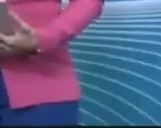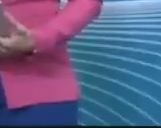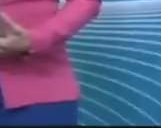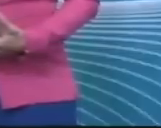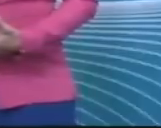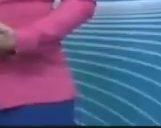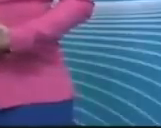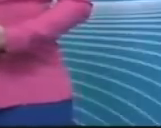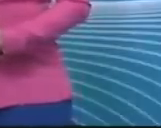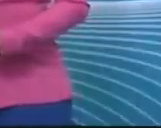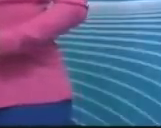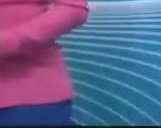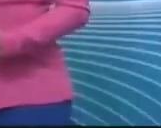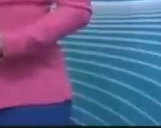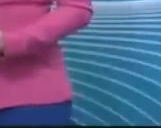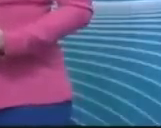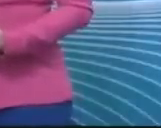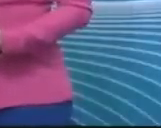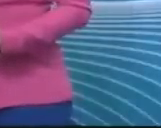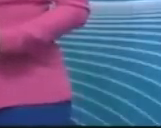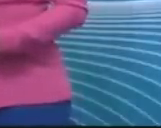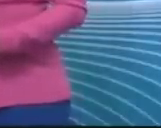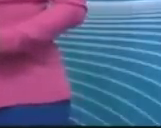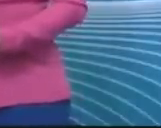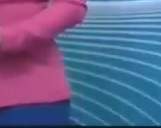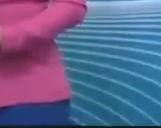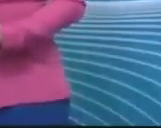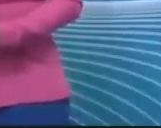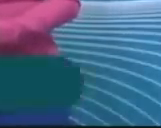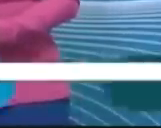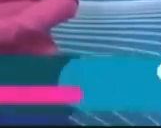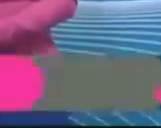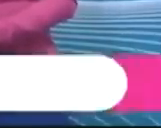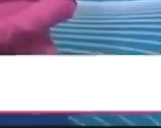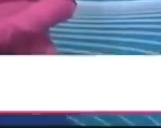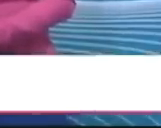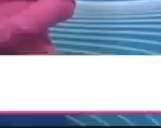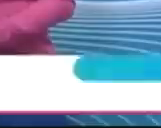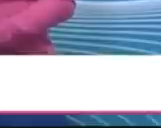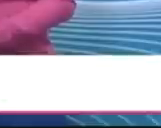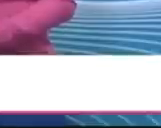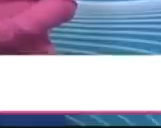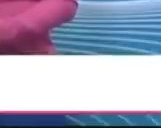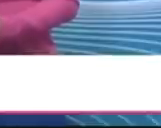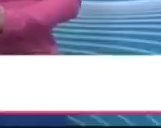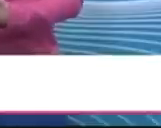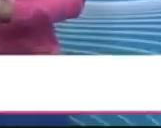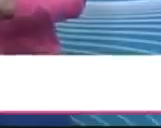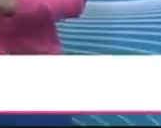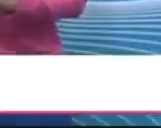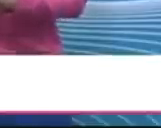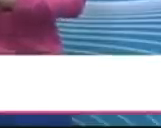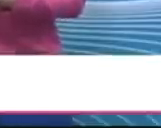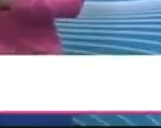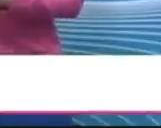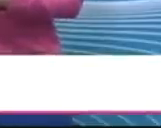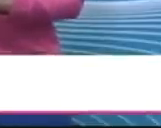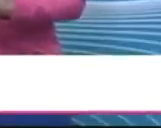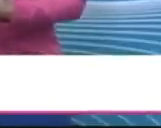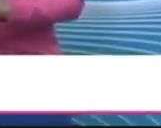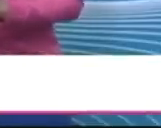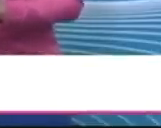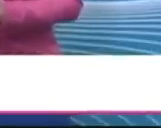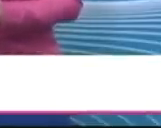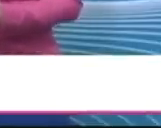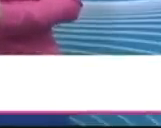Muy buenas tardes, bienvenidas y bienvenidos a Medios Redes y Paredes. Muy buenas tardes, Presidenta. De inmediato iniciamos el recorrido en materia nacional. A través de la cuenta